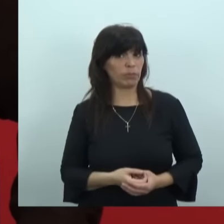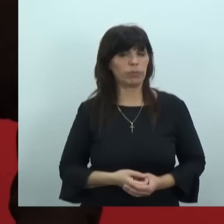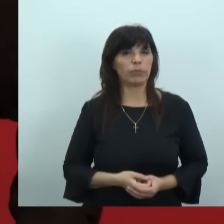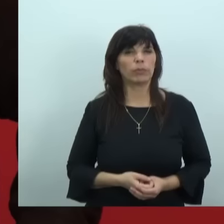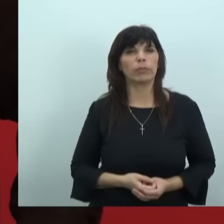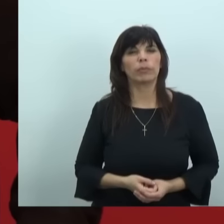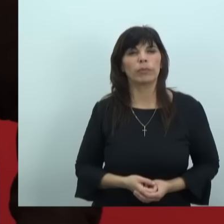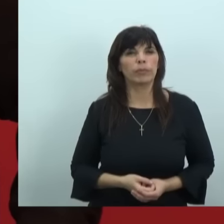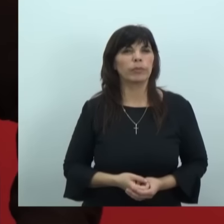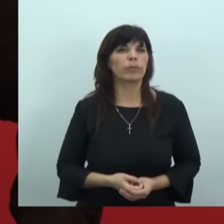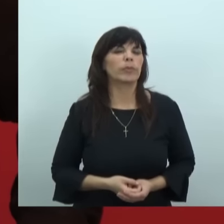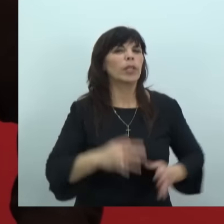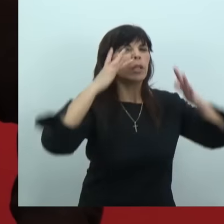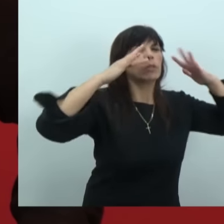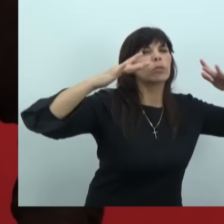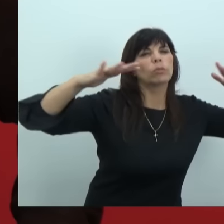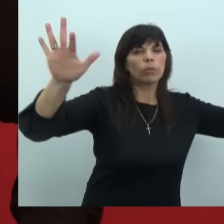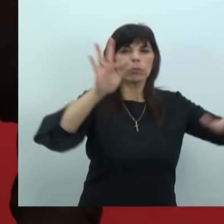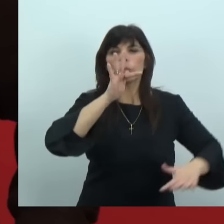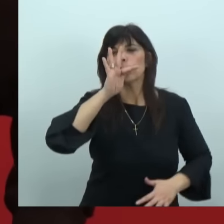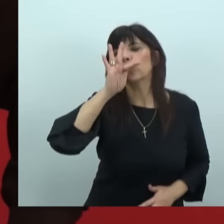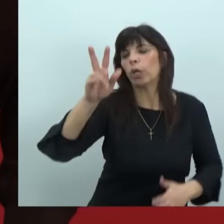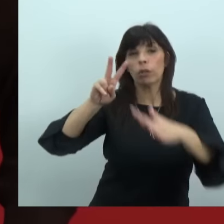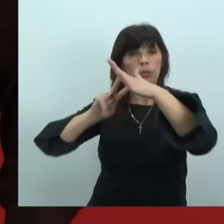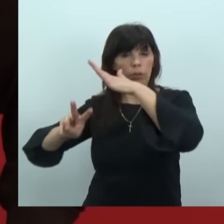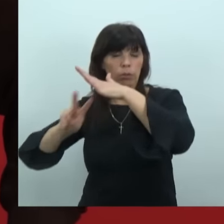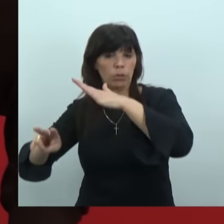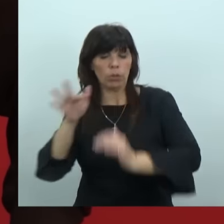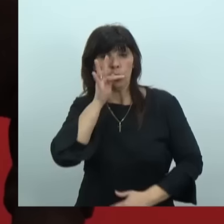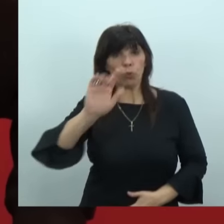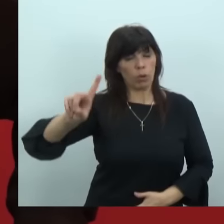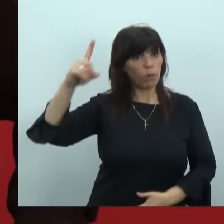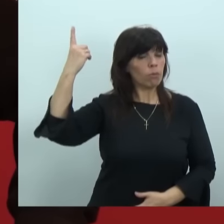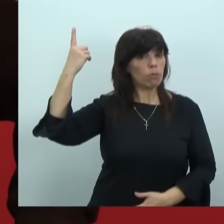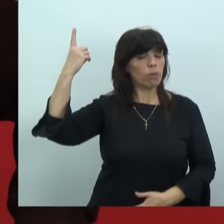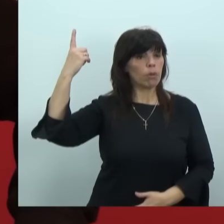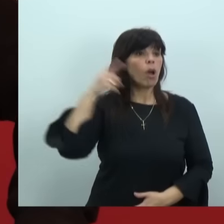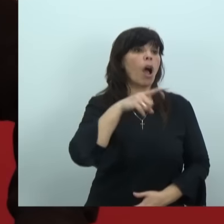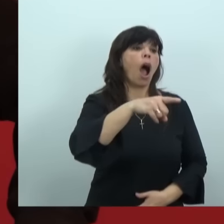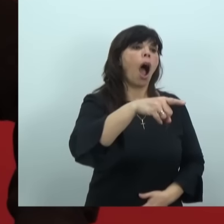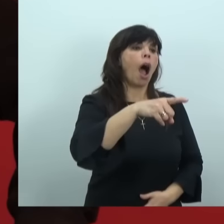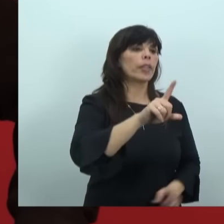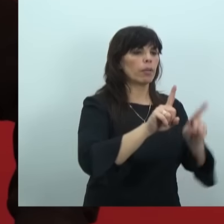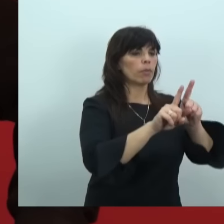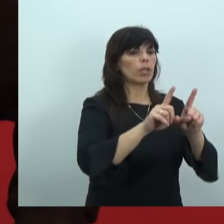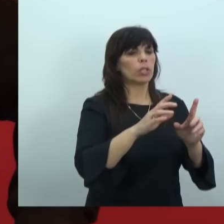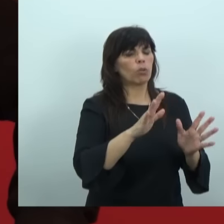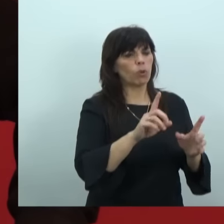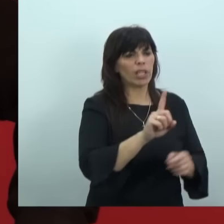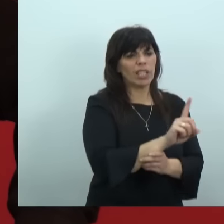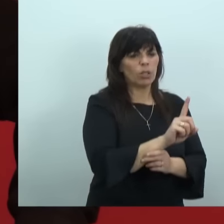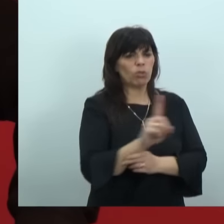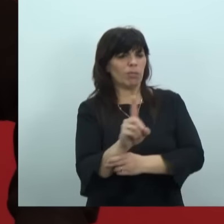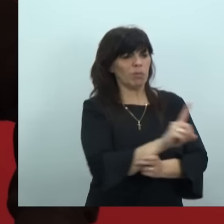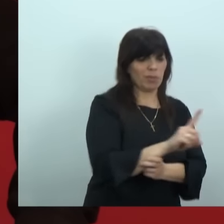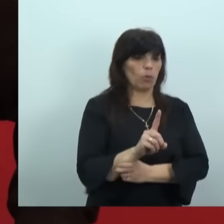Los sueños, las promesas, las profecías. Una promesa de Dios te ajusta. Una promesa de